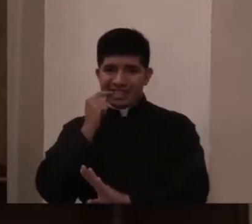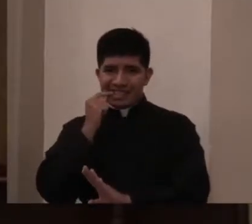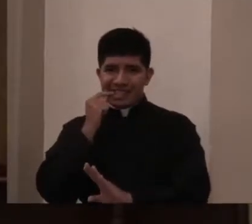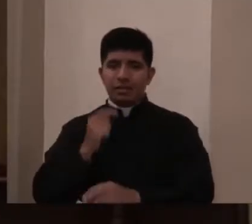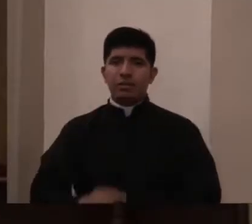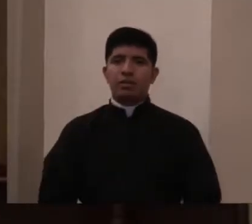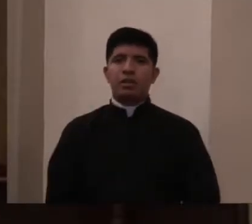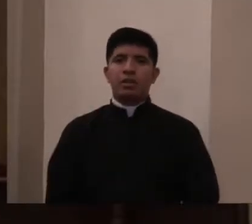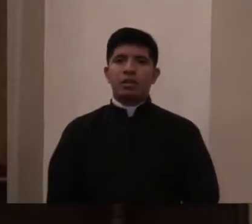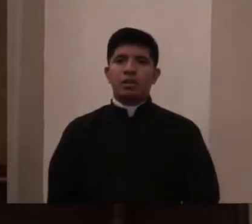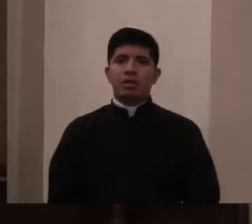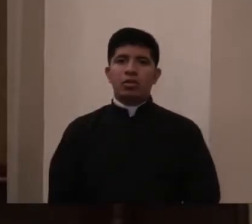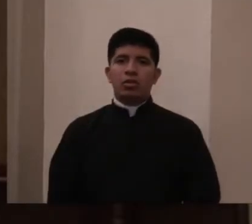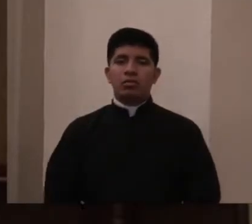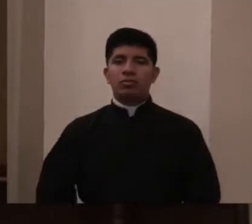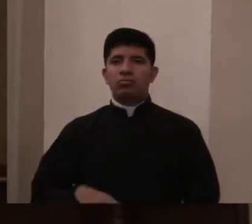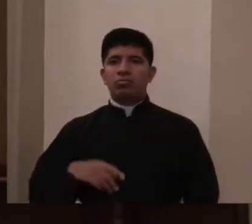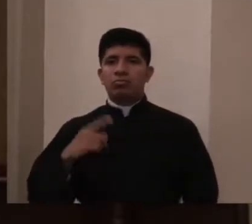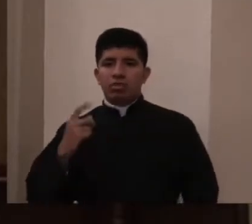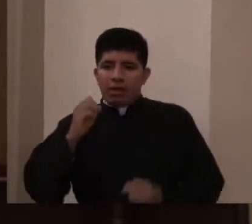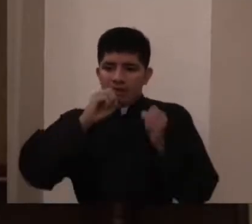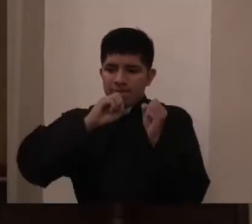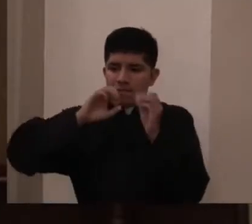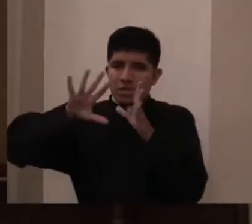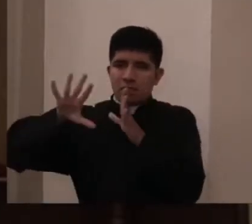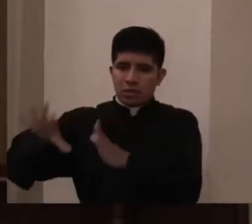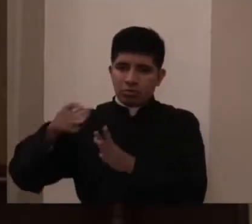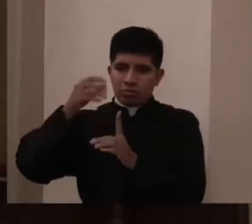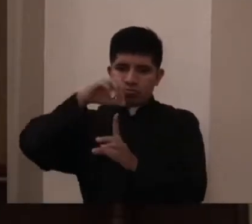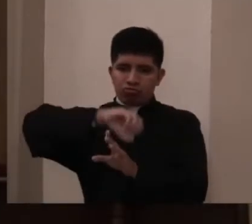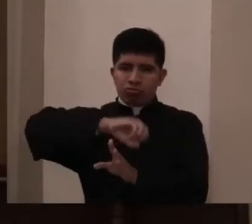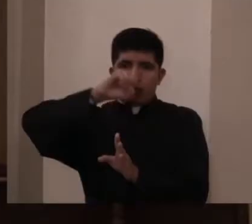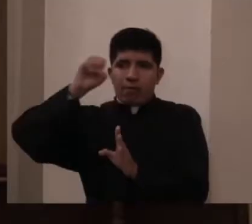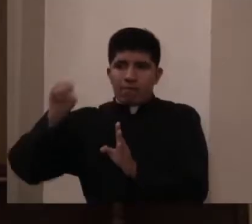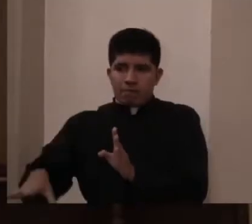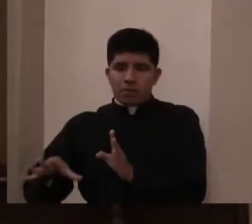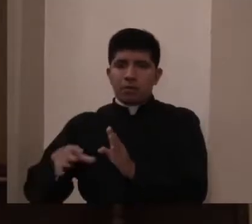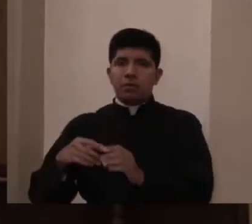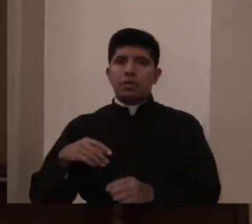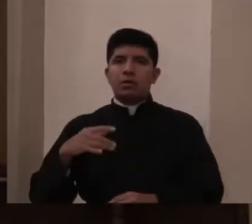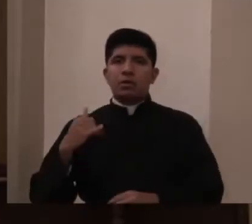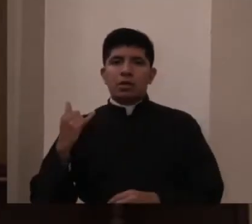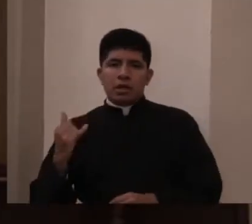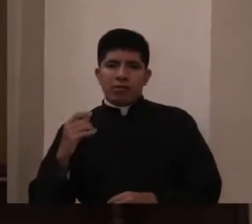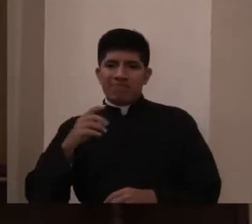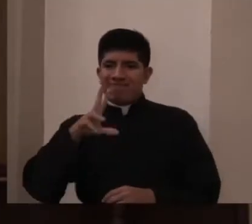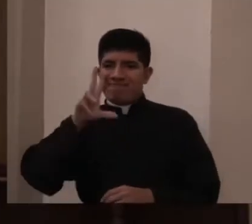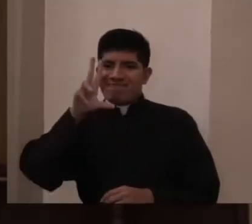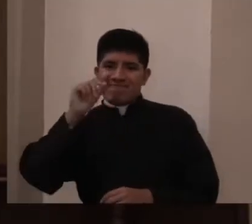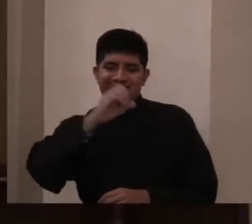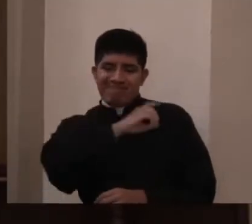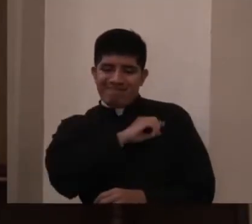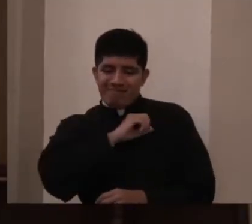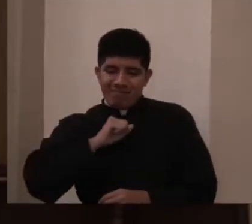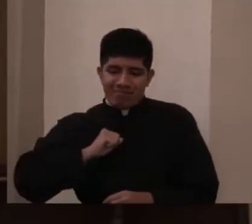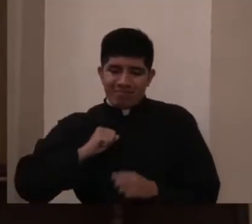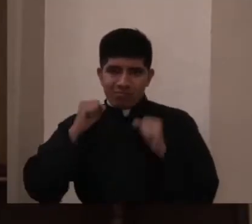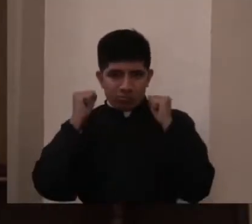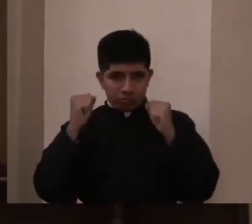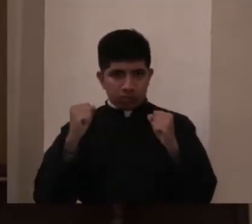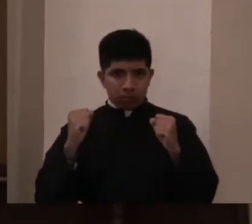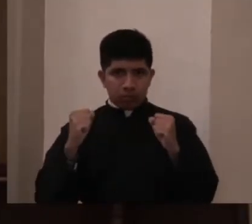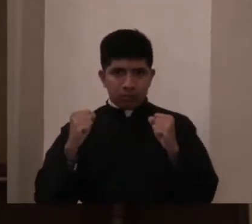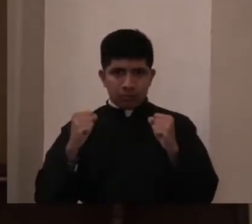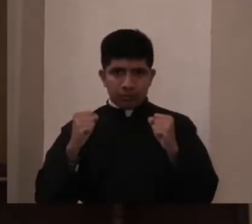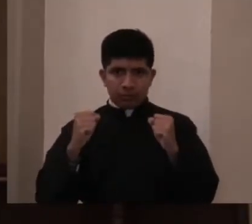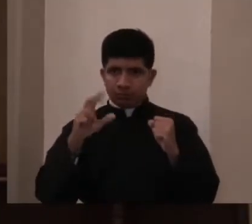de la exclusión y de la irresponsabilidad.